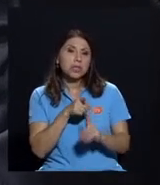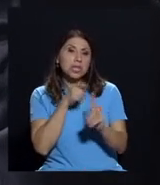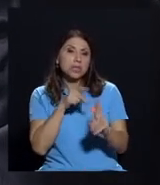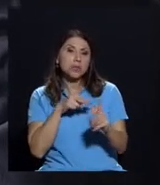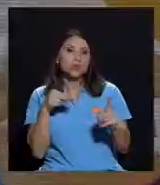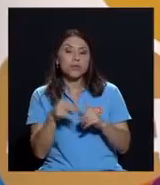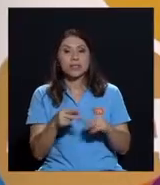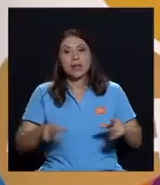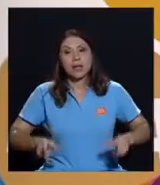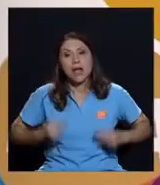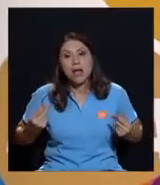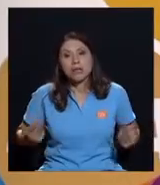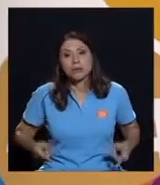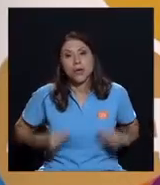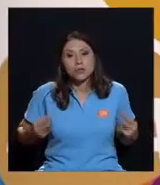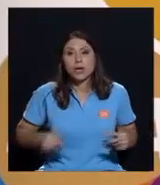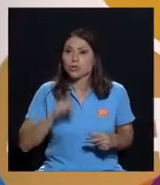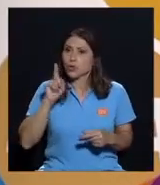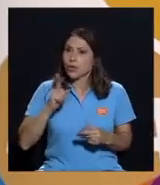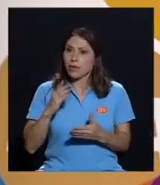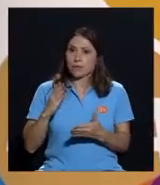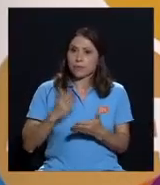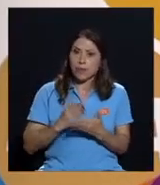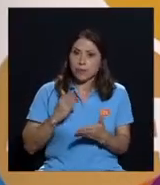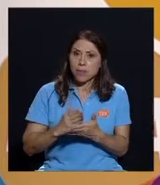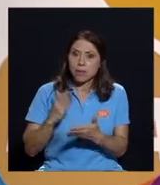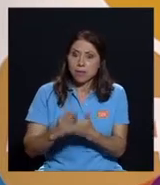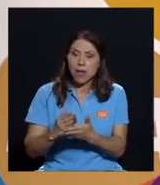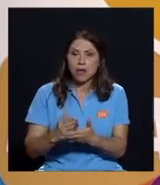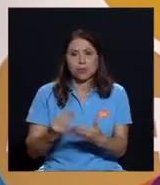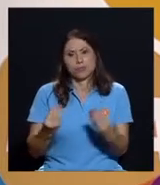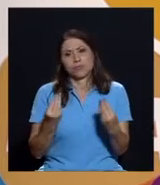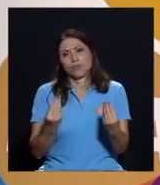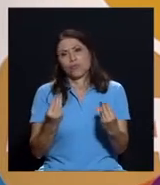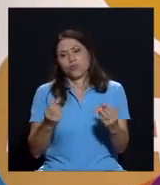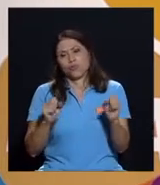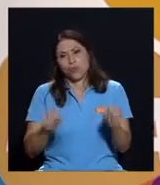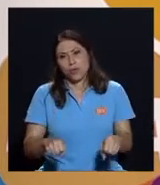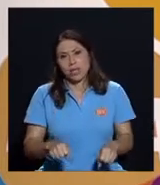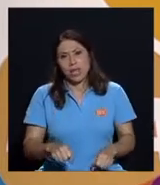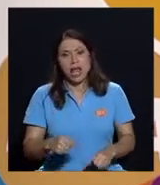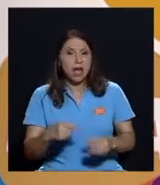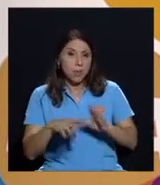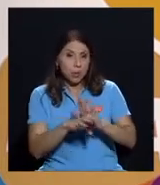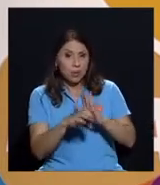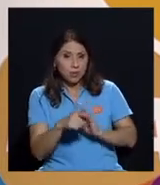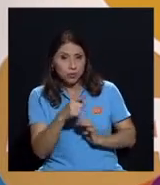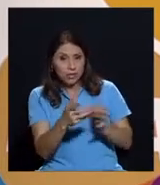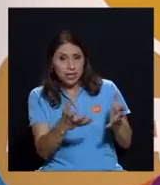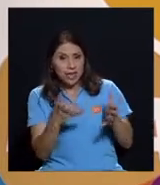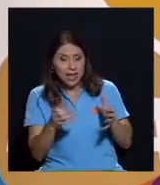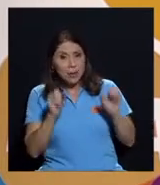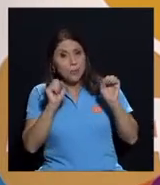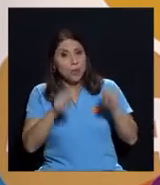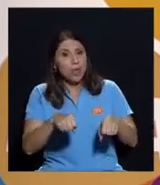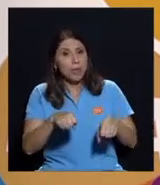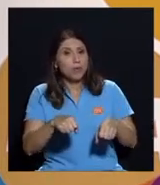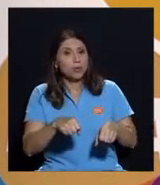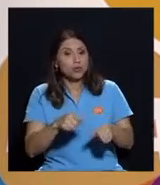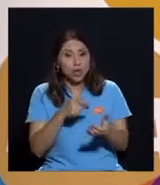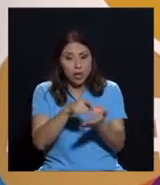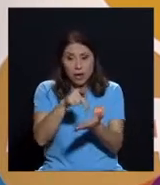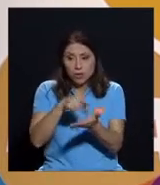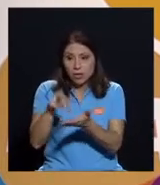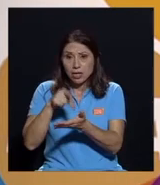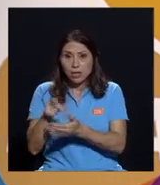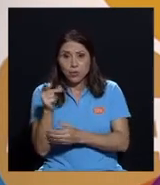vista de gasto y recorte podríamos recortar mucho incluso una discusión que yo tengo si usted quiere hoy podemos hacer tratar de hacer recortes de planillas en